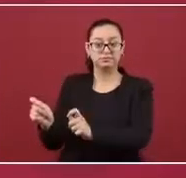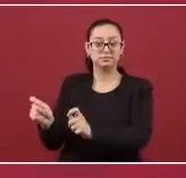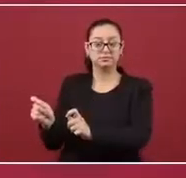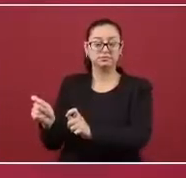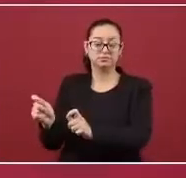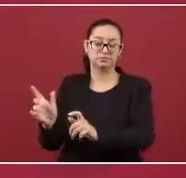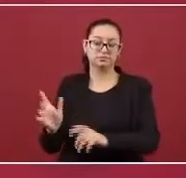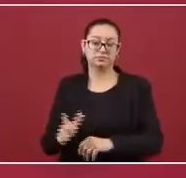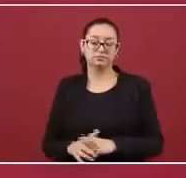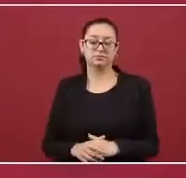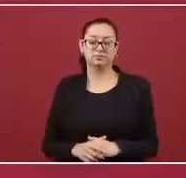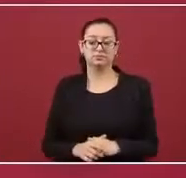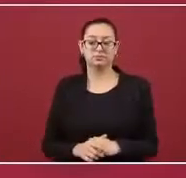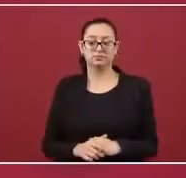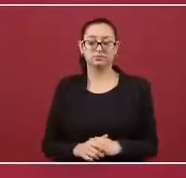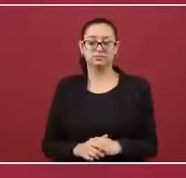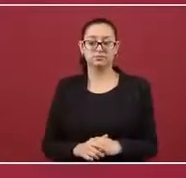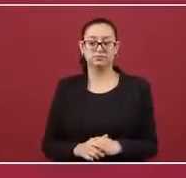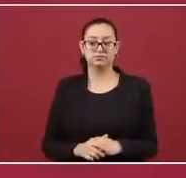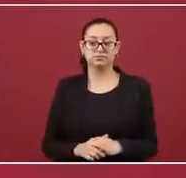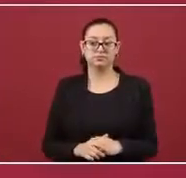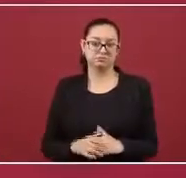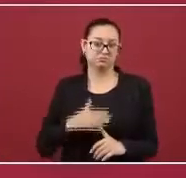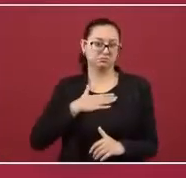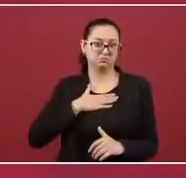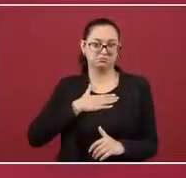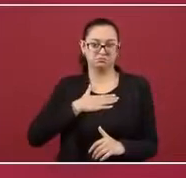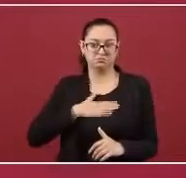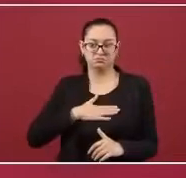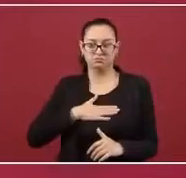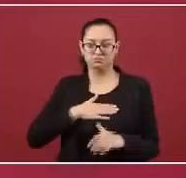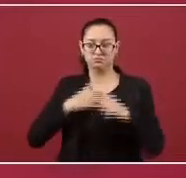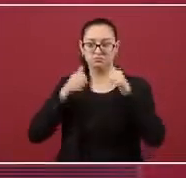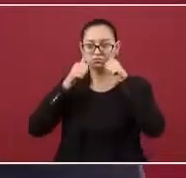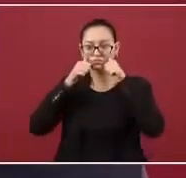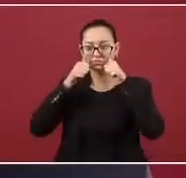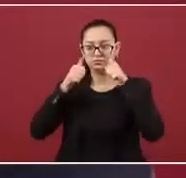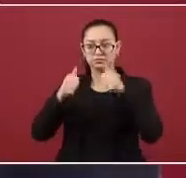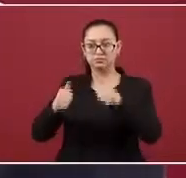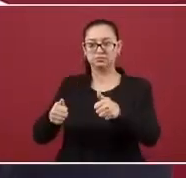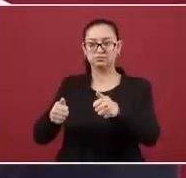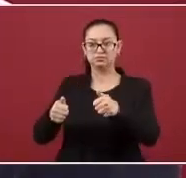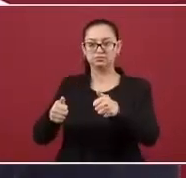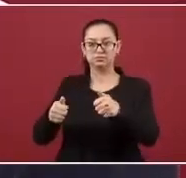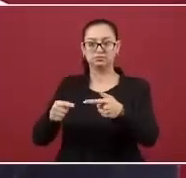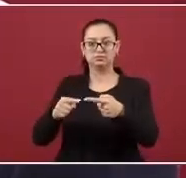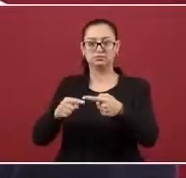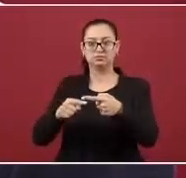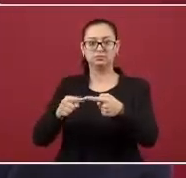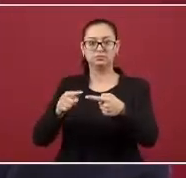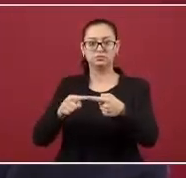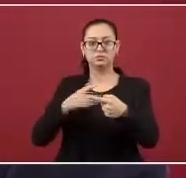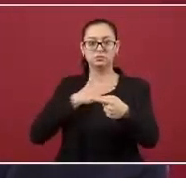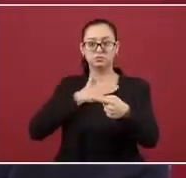que la justicia sea expedita.